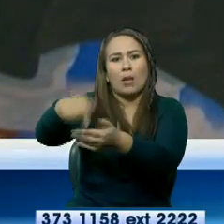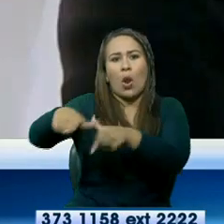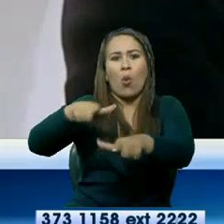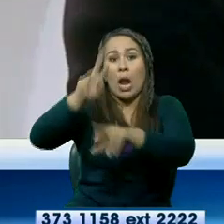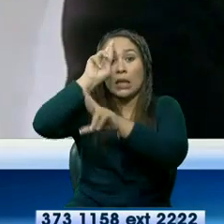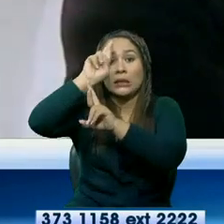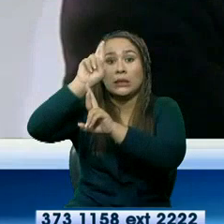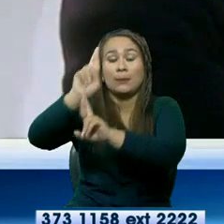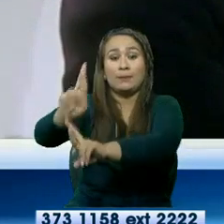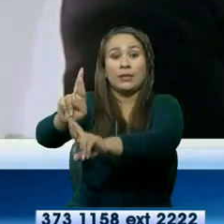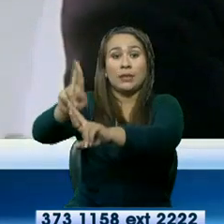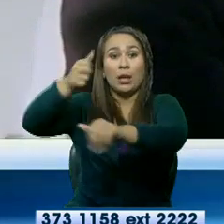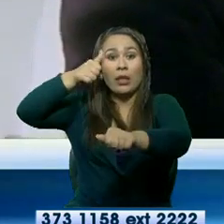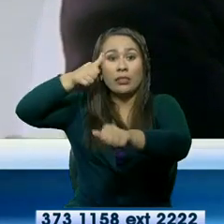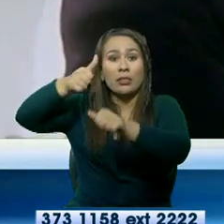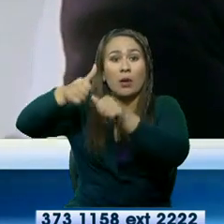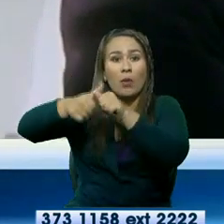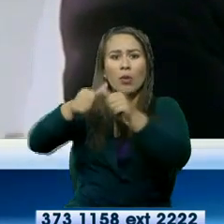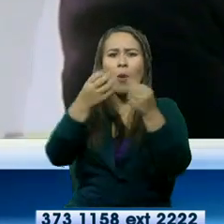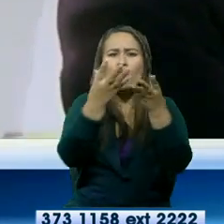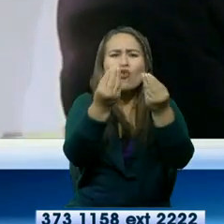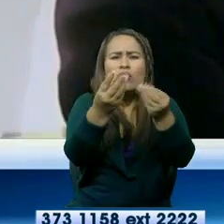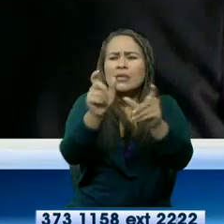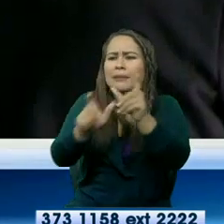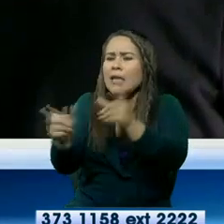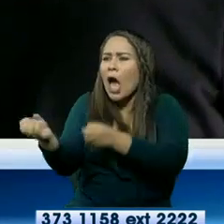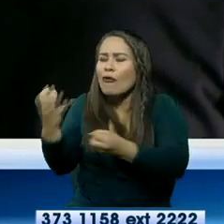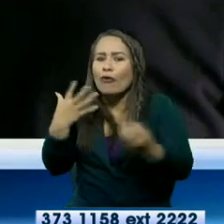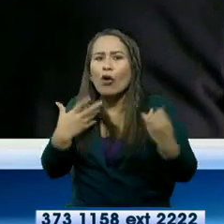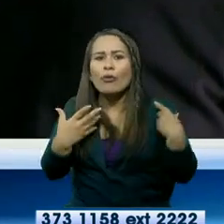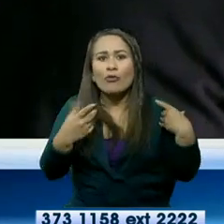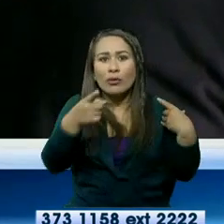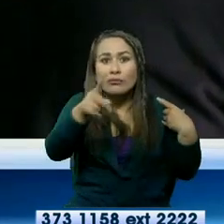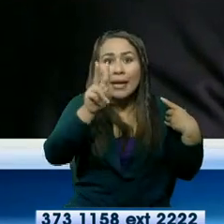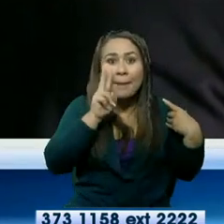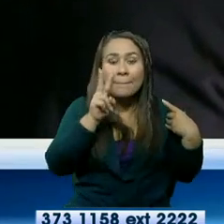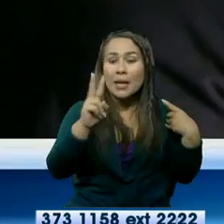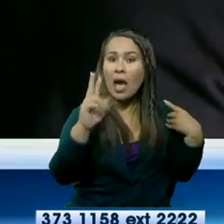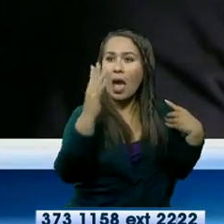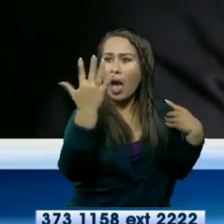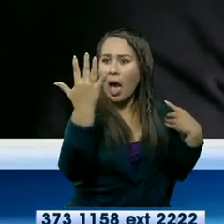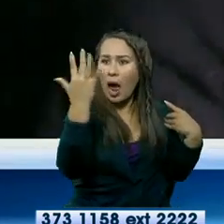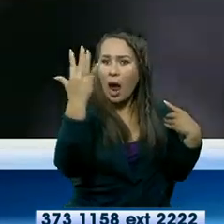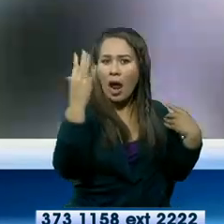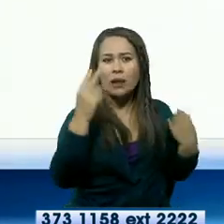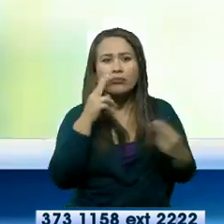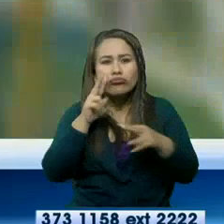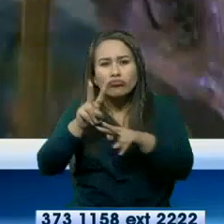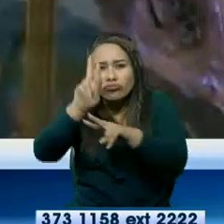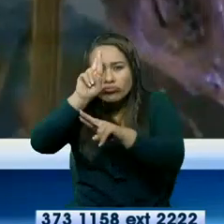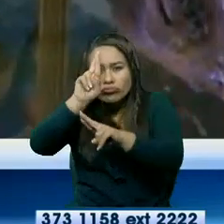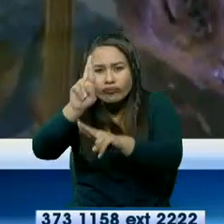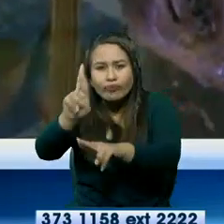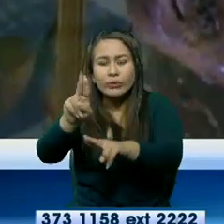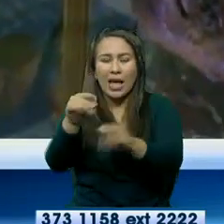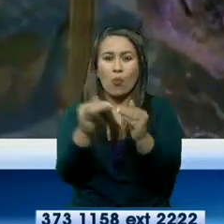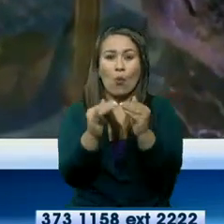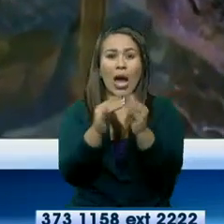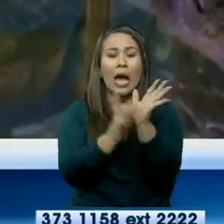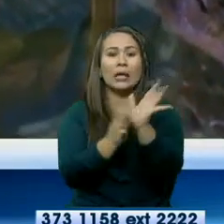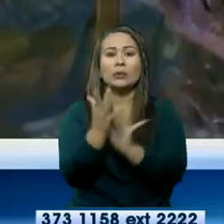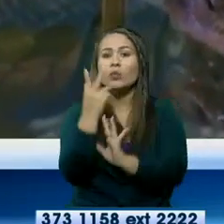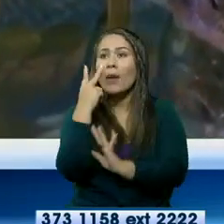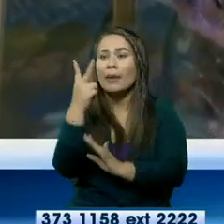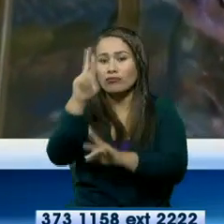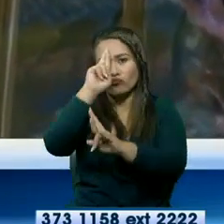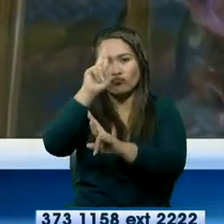parroquia. Pero como esta, hay muchas historias más. Se trata de la imagen a la que se venera en el sitio. La escultura permanece intacta y se